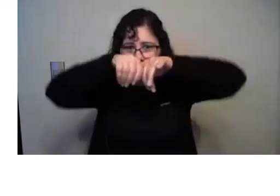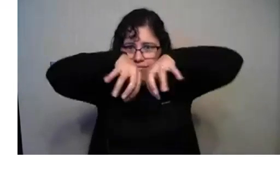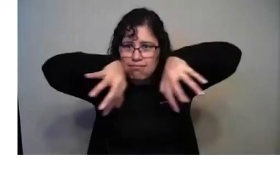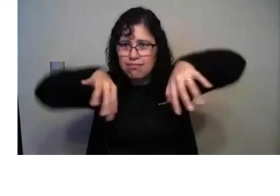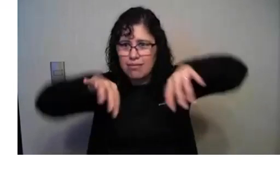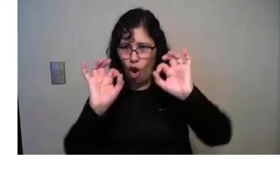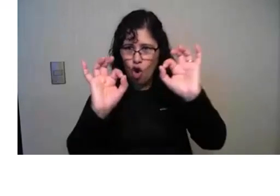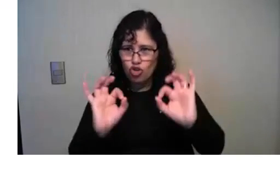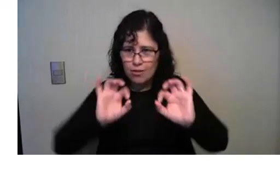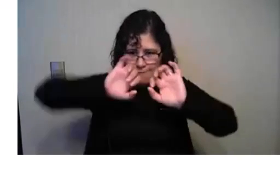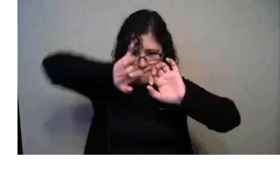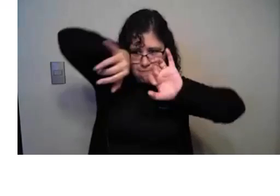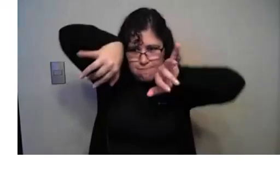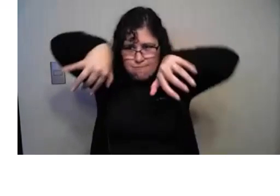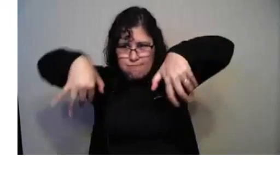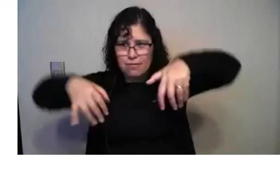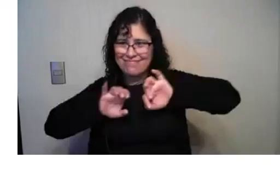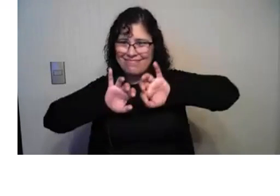correspondientes.